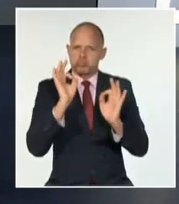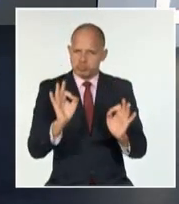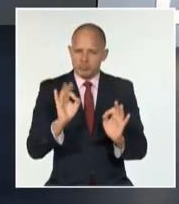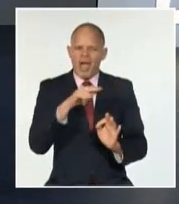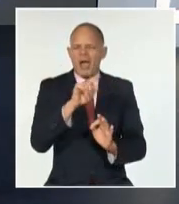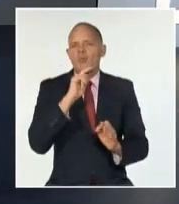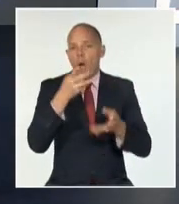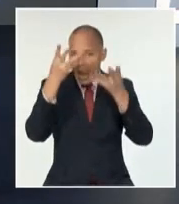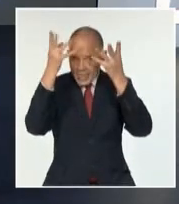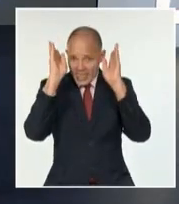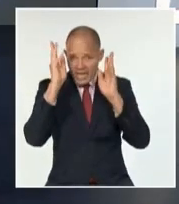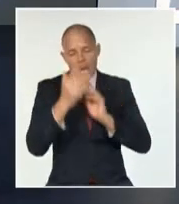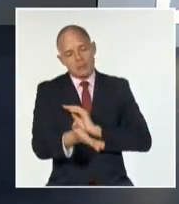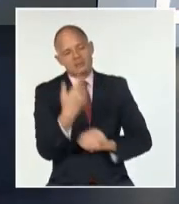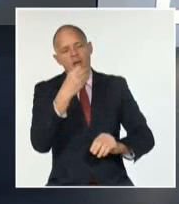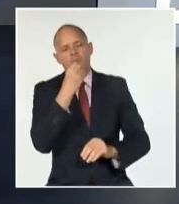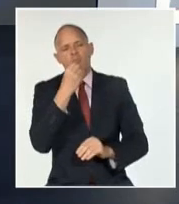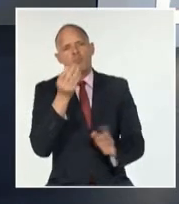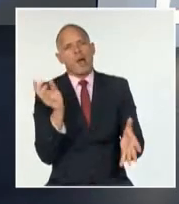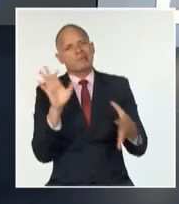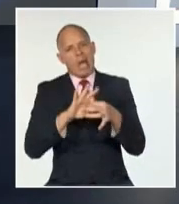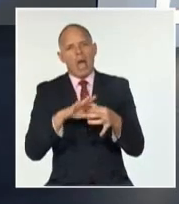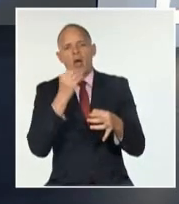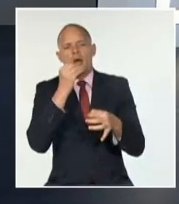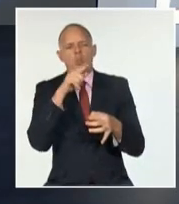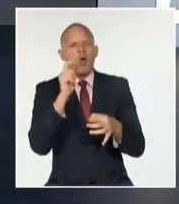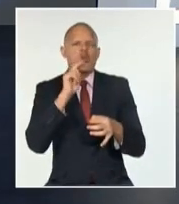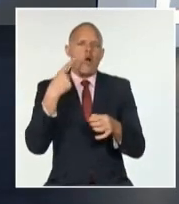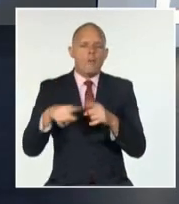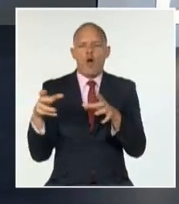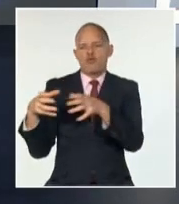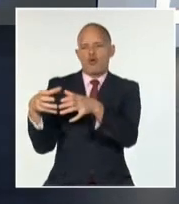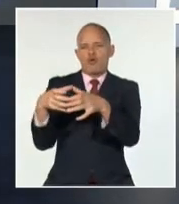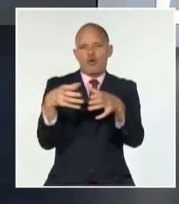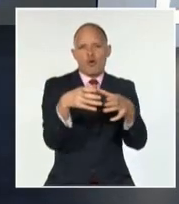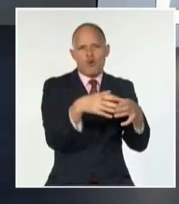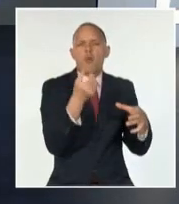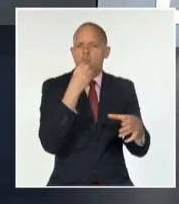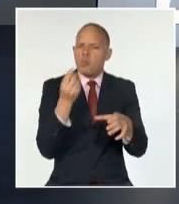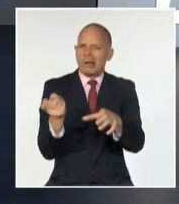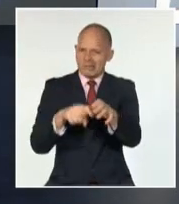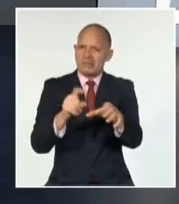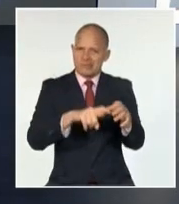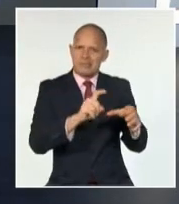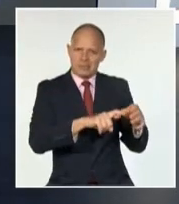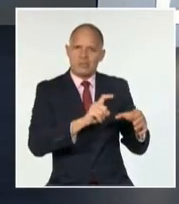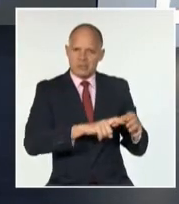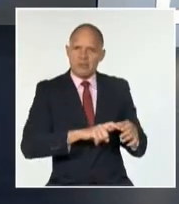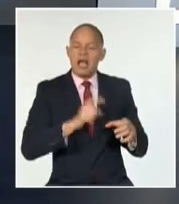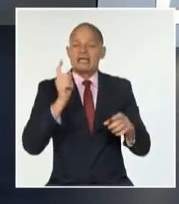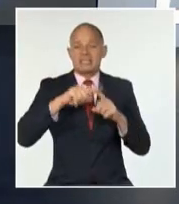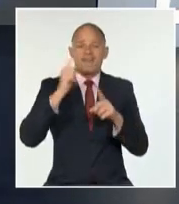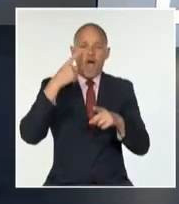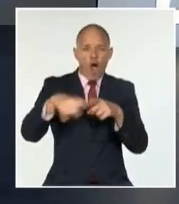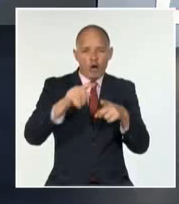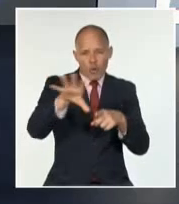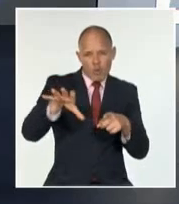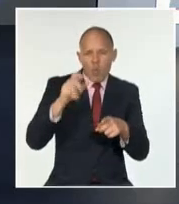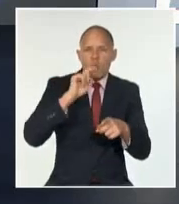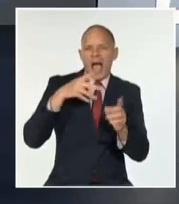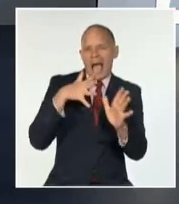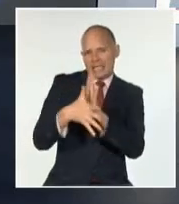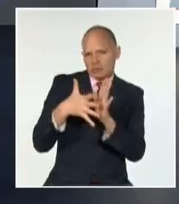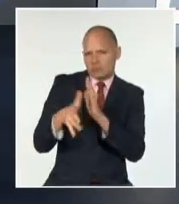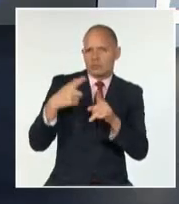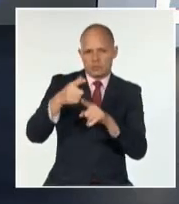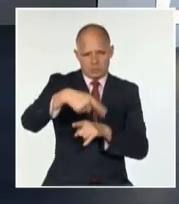reelección al frente de una coalición de centro-izquierda con el respaldo de fuerzas del País Vasco y Cataluña. Justamente fueron estas formaciones